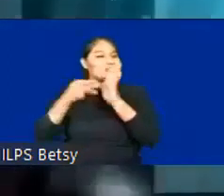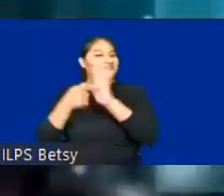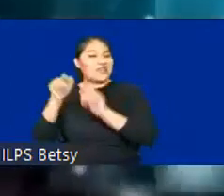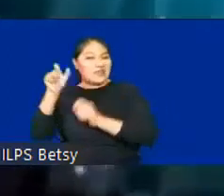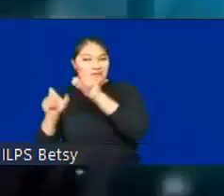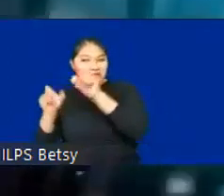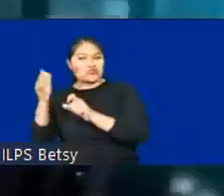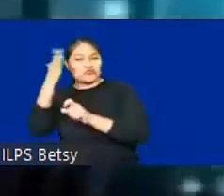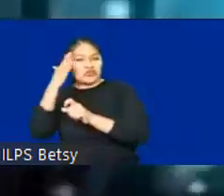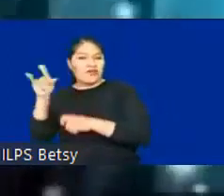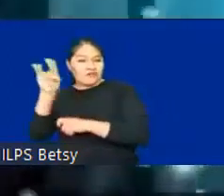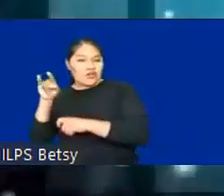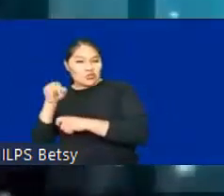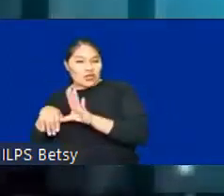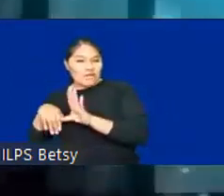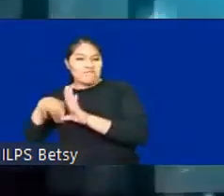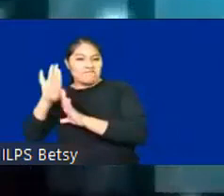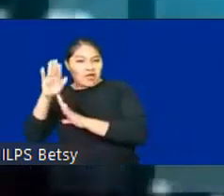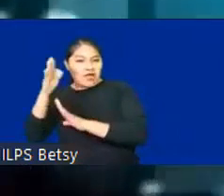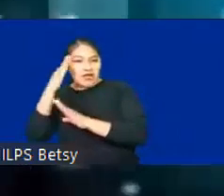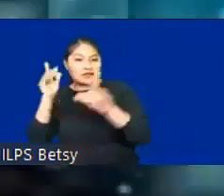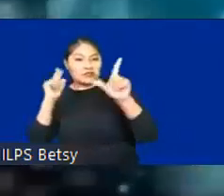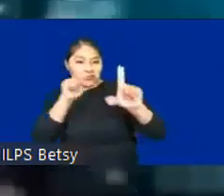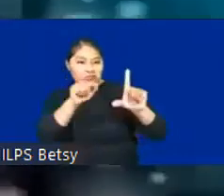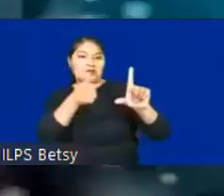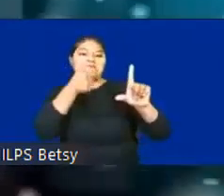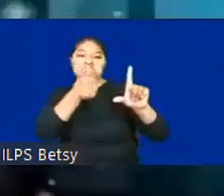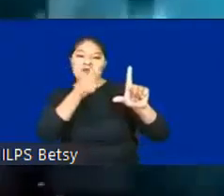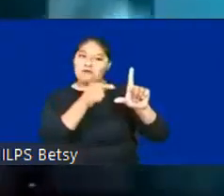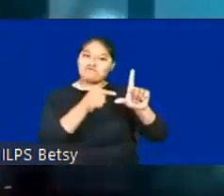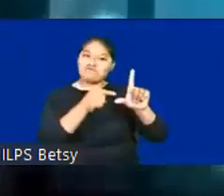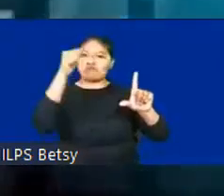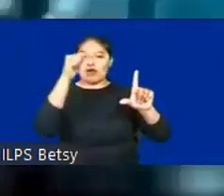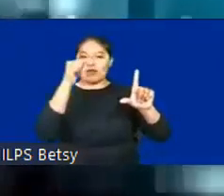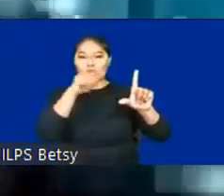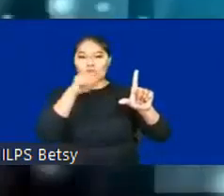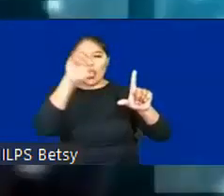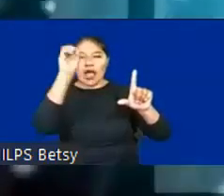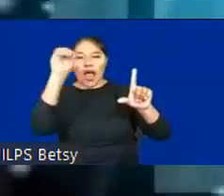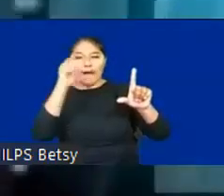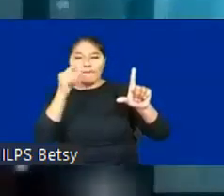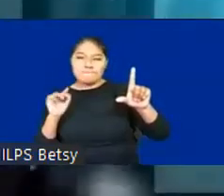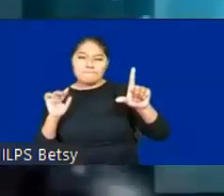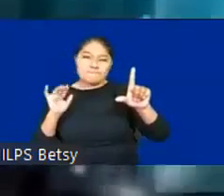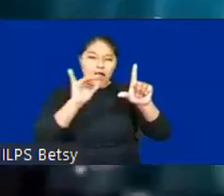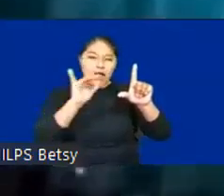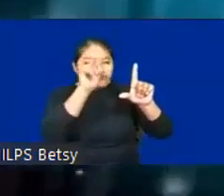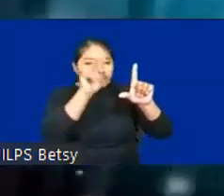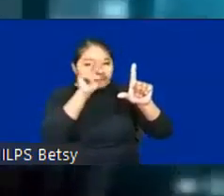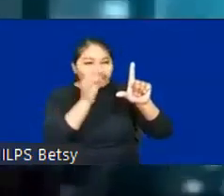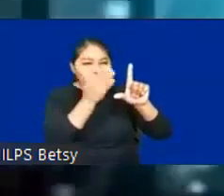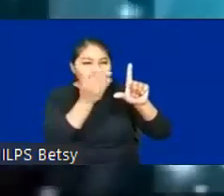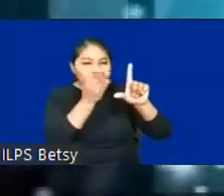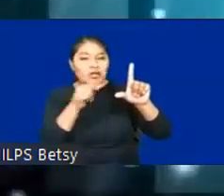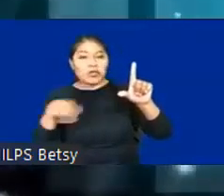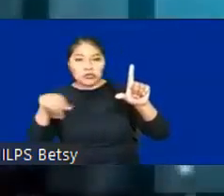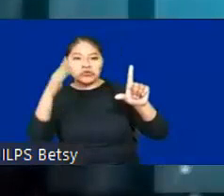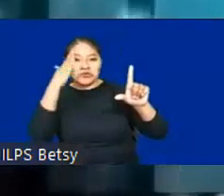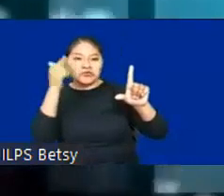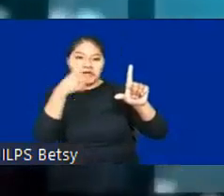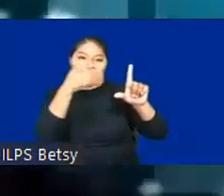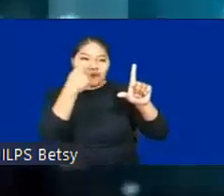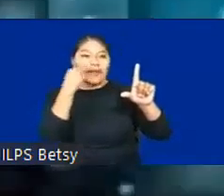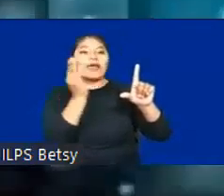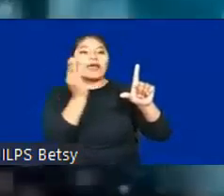a todos a hacer seguimiento y trazabilidad de los trámites que yo pueda hacer.